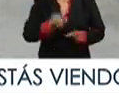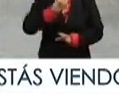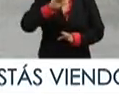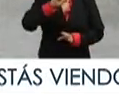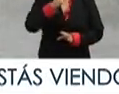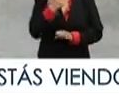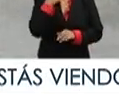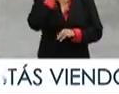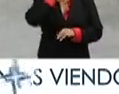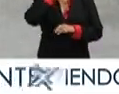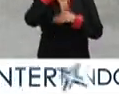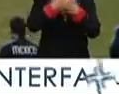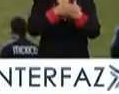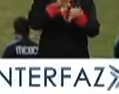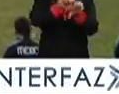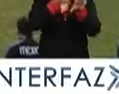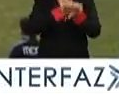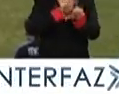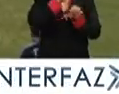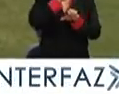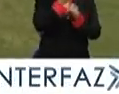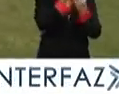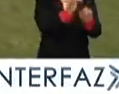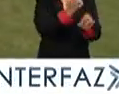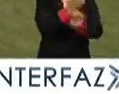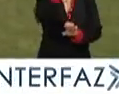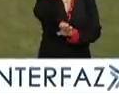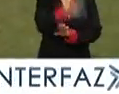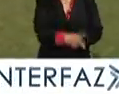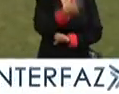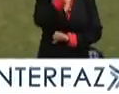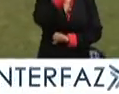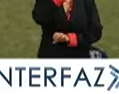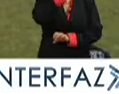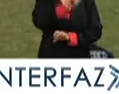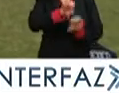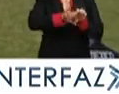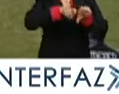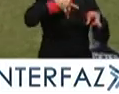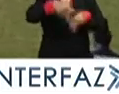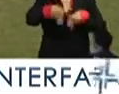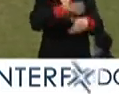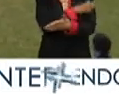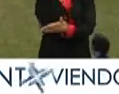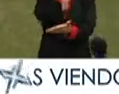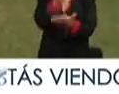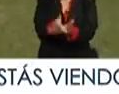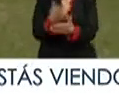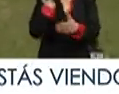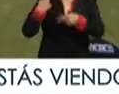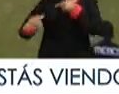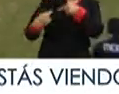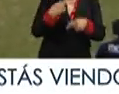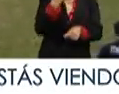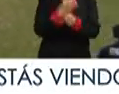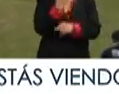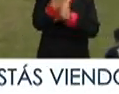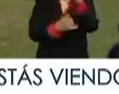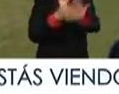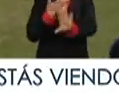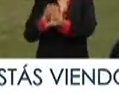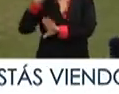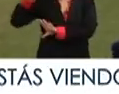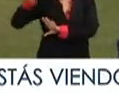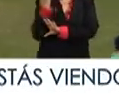unos minutos más estará el equipo de la Universidad Autónoma del Estado de México, los Potros, el equipo de fútbol, disputando su segundo partido en contra